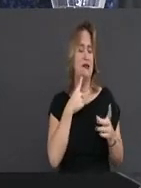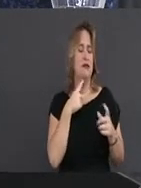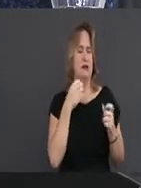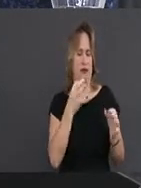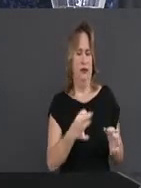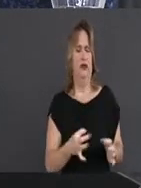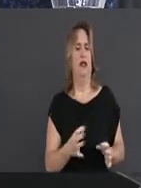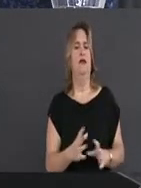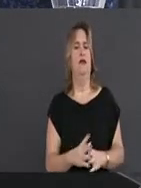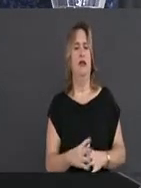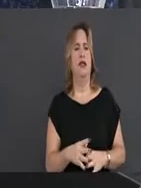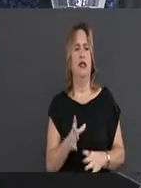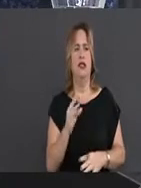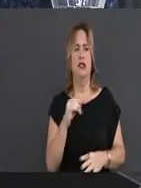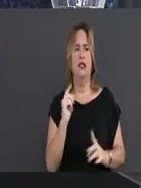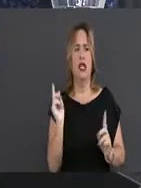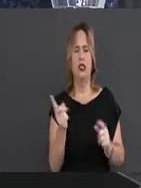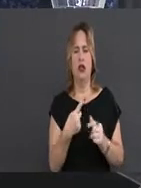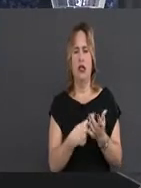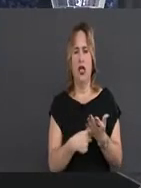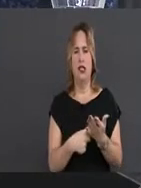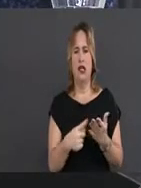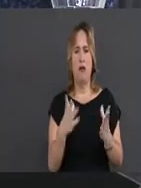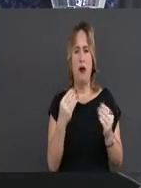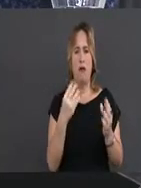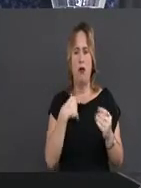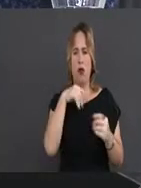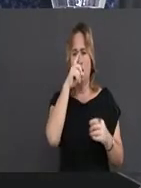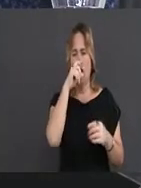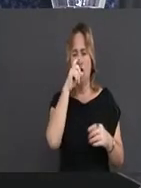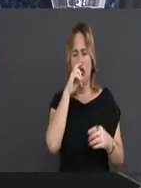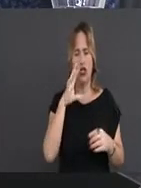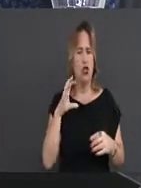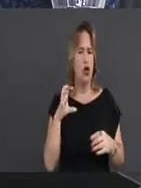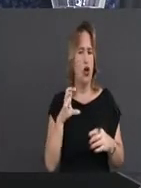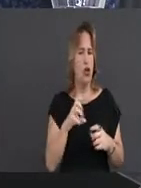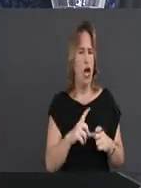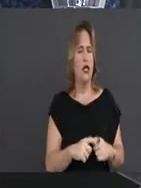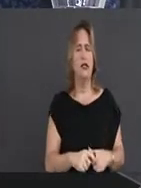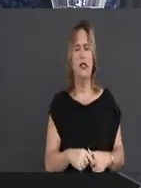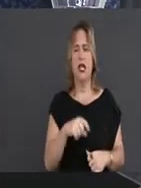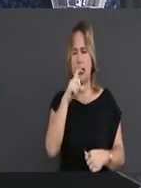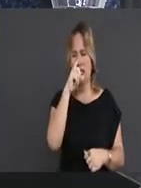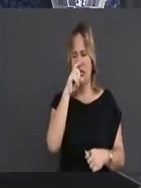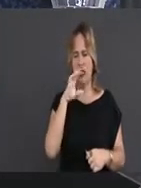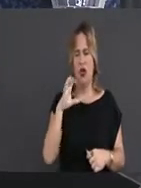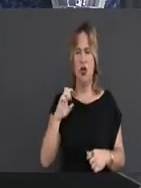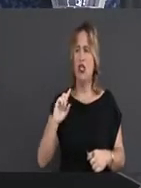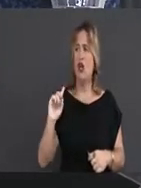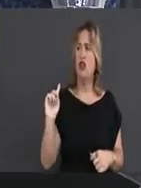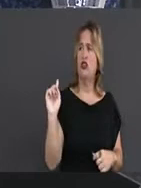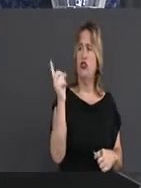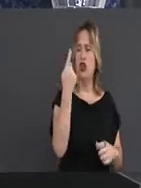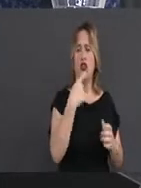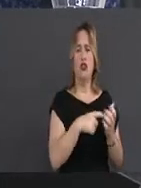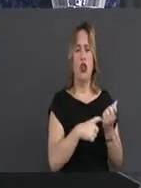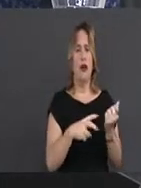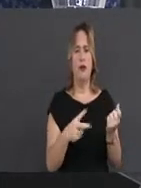nosotros prácticamente toda la semana muchos niños con cáncer en todos los municipios de la